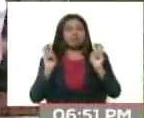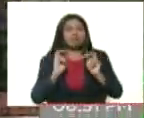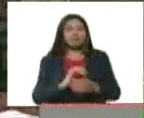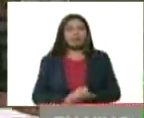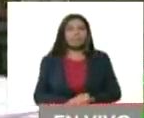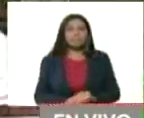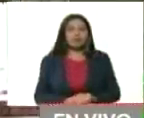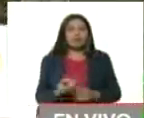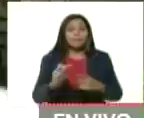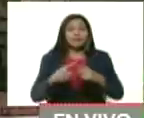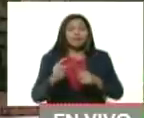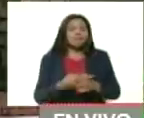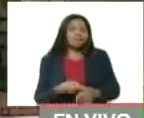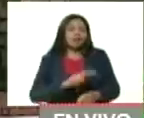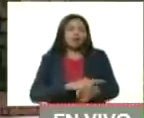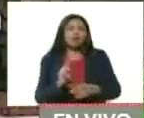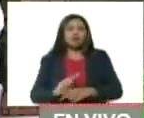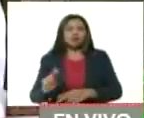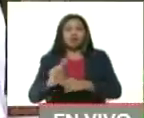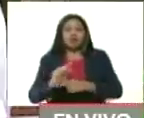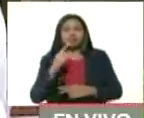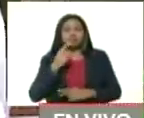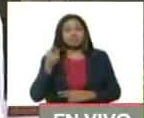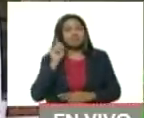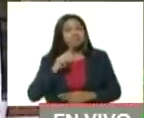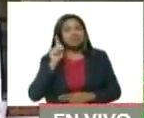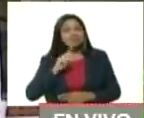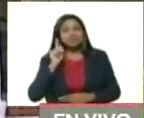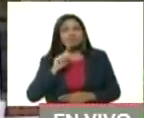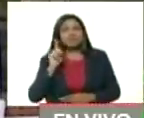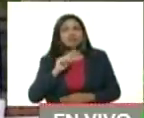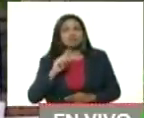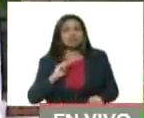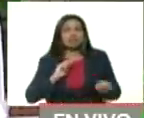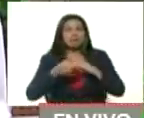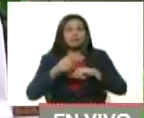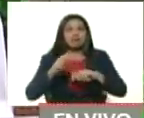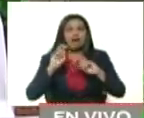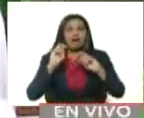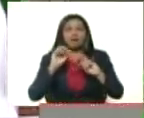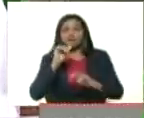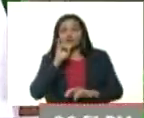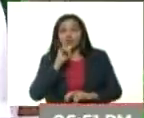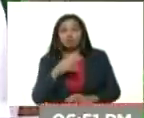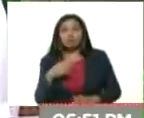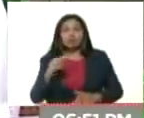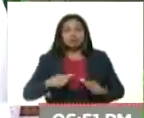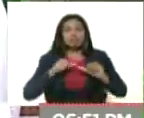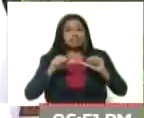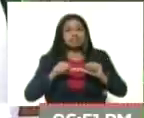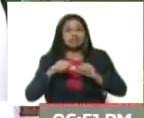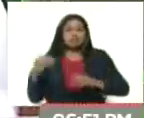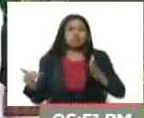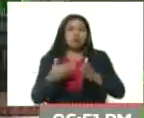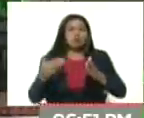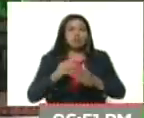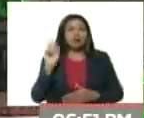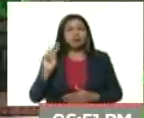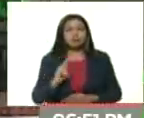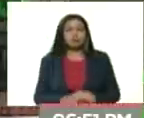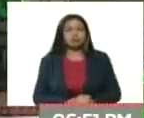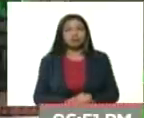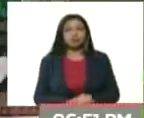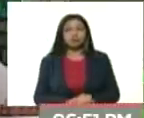más negativo aún es utilizar mentiras, utilizar tergiversaciones para seguir atacando a Venezuela.